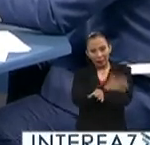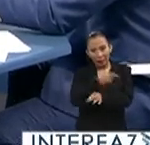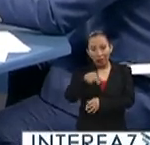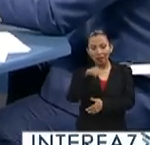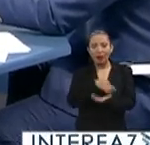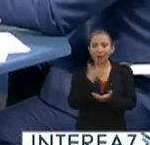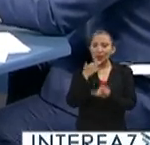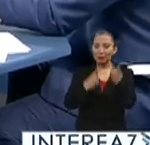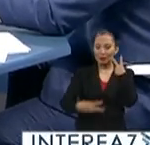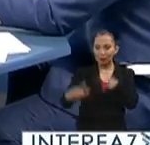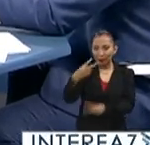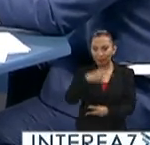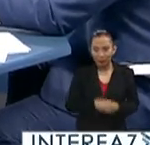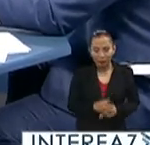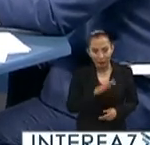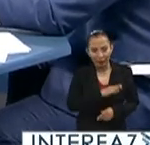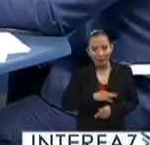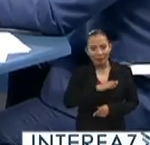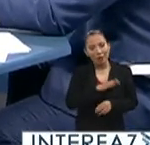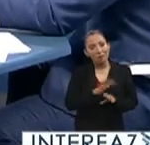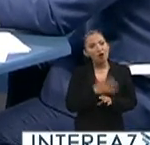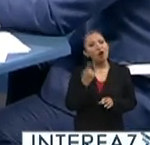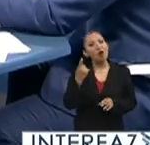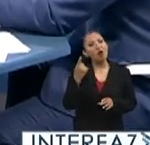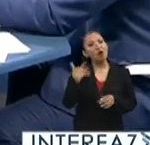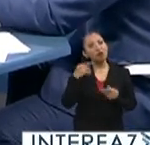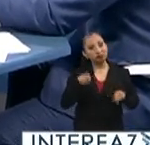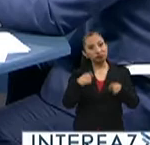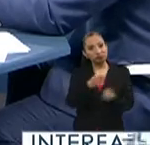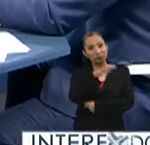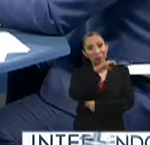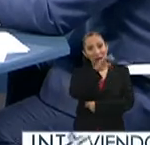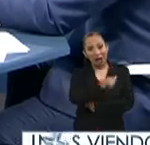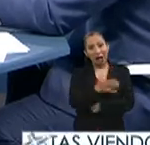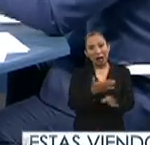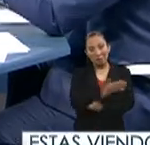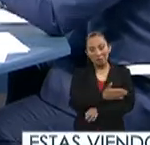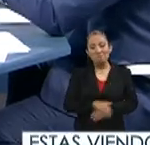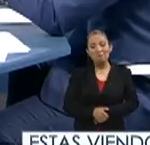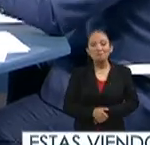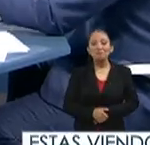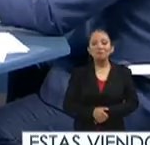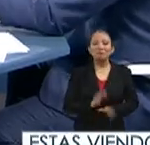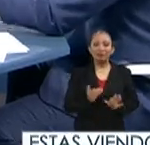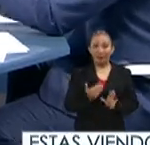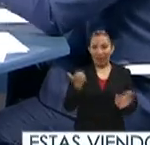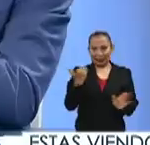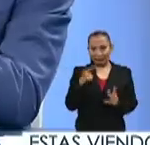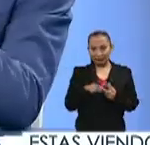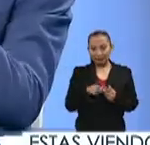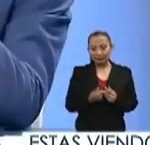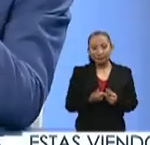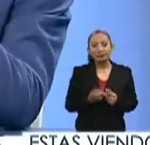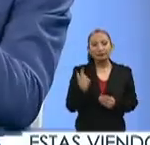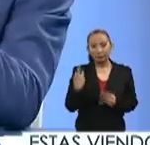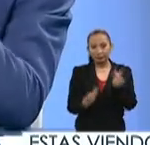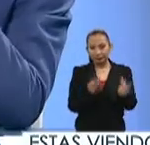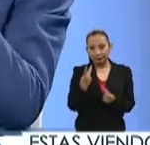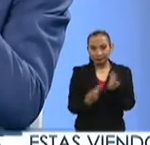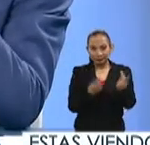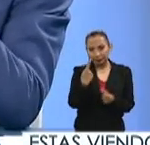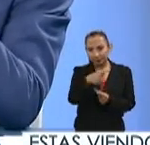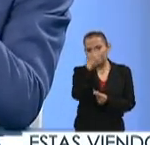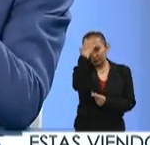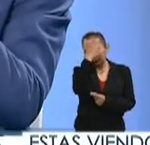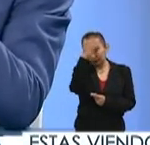estudio. Bienvenido, Brian. Antes que nada, felicidades por haberte ganado esta beca. Antes de iniciar a preguntarte